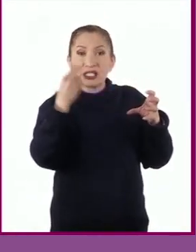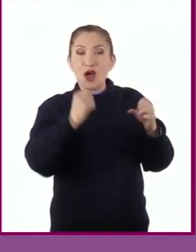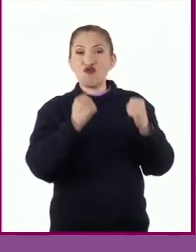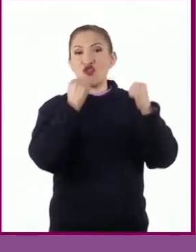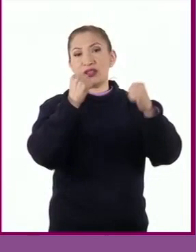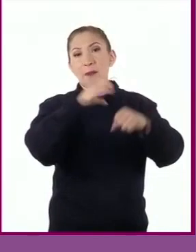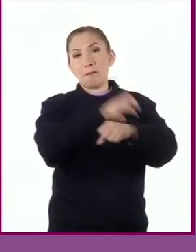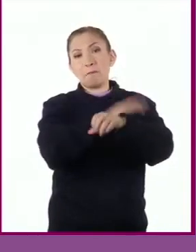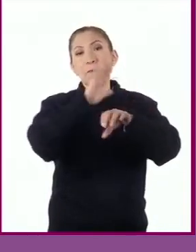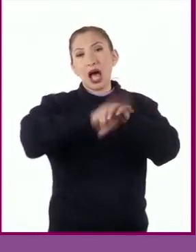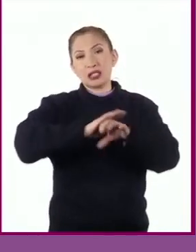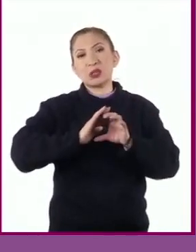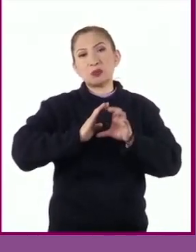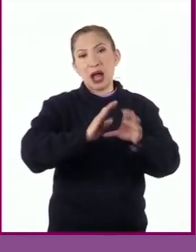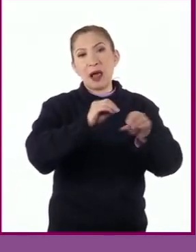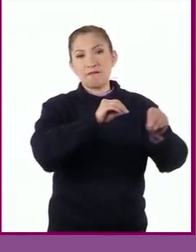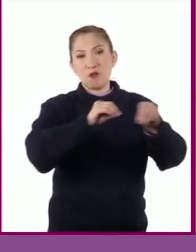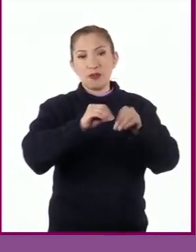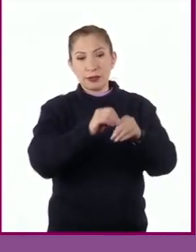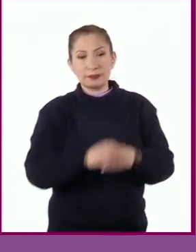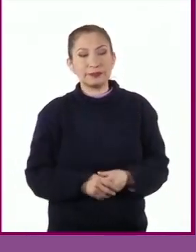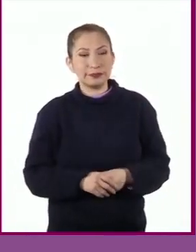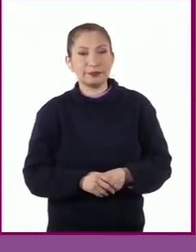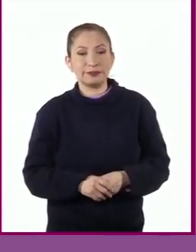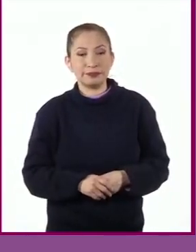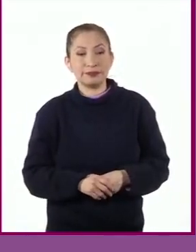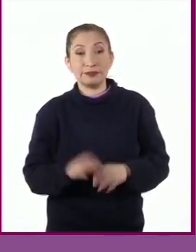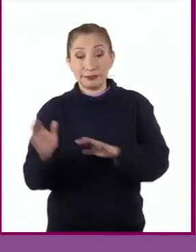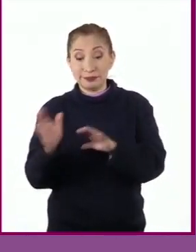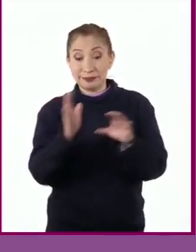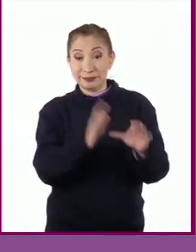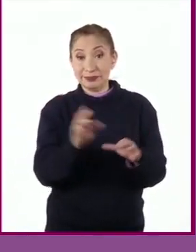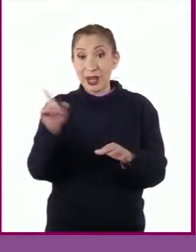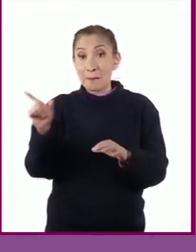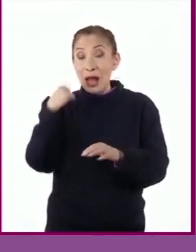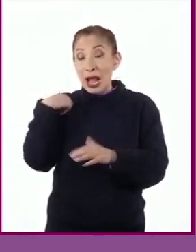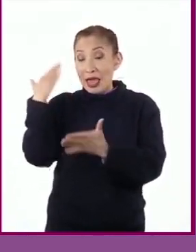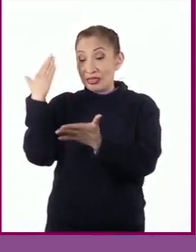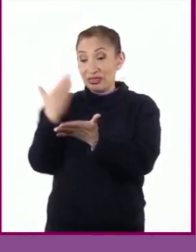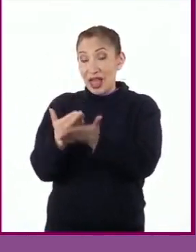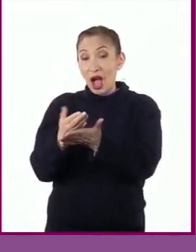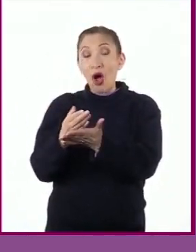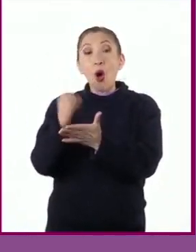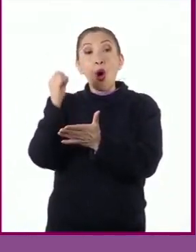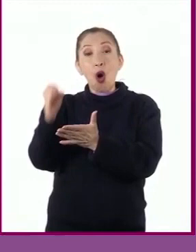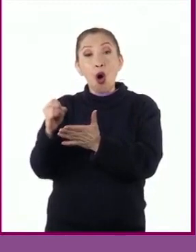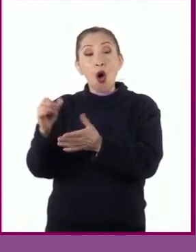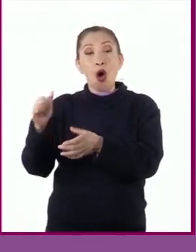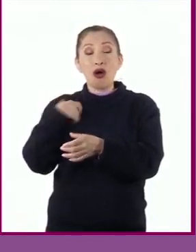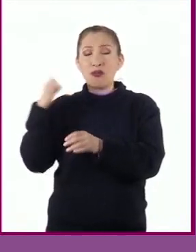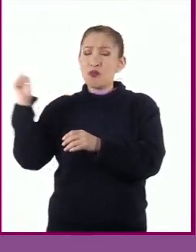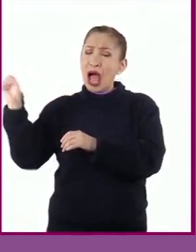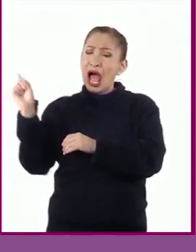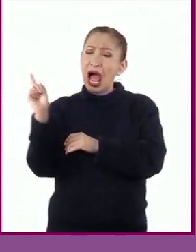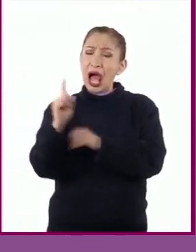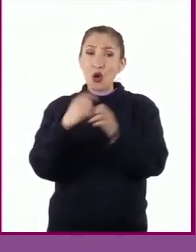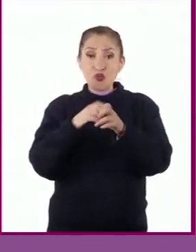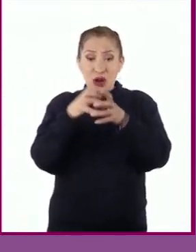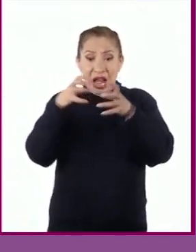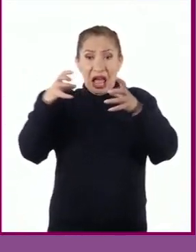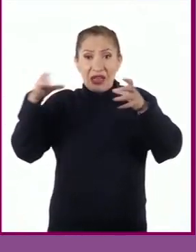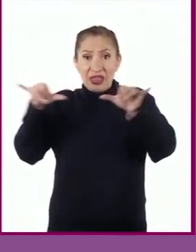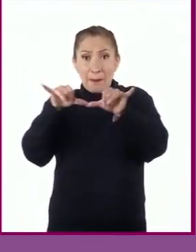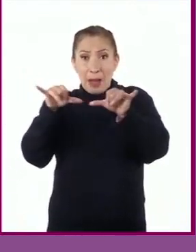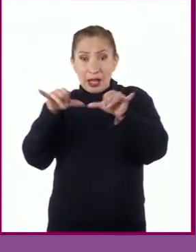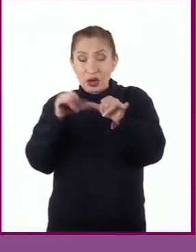fuerza mayor para moverlo. Por el contrario, para detener o frenar un móvil con una masa grande, se